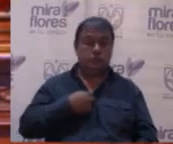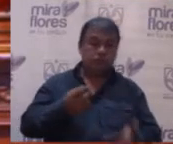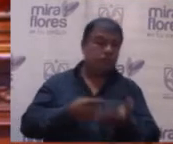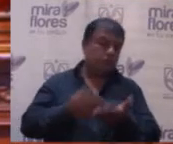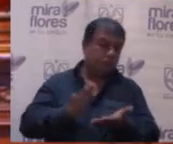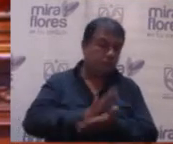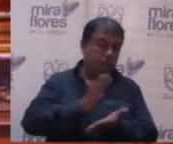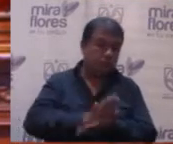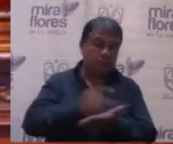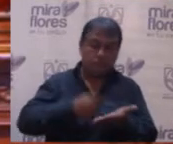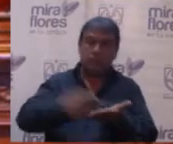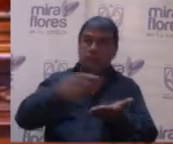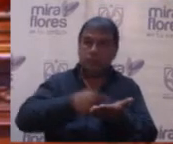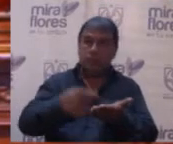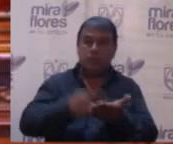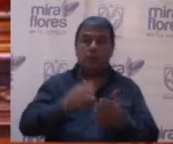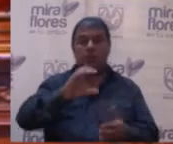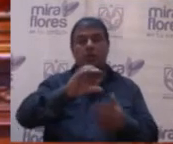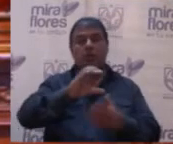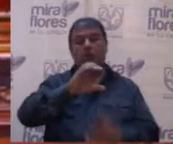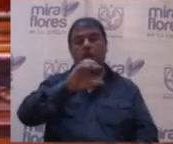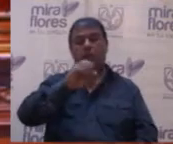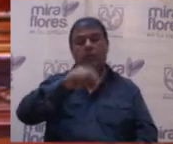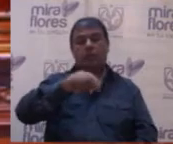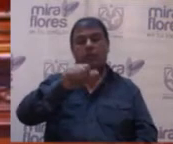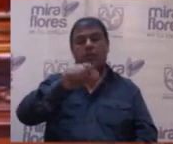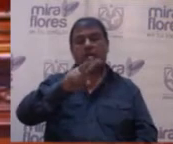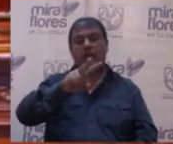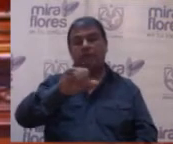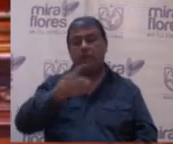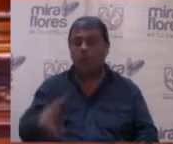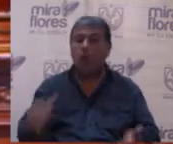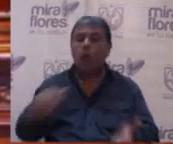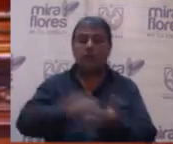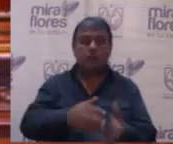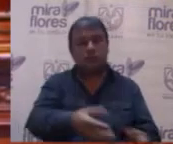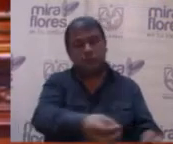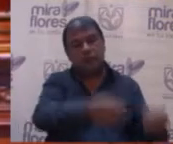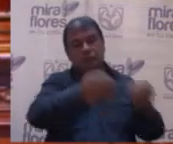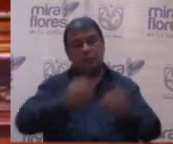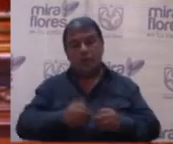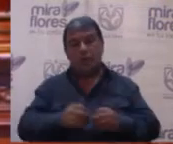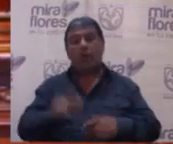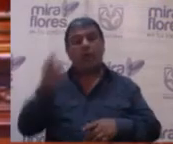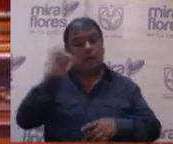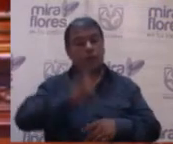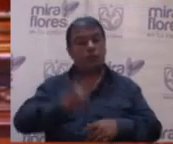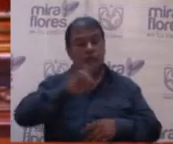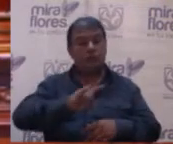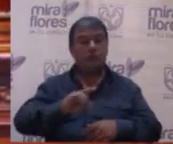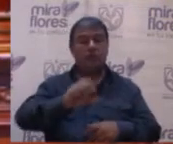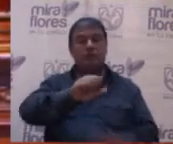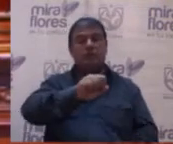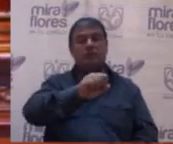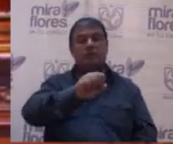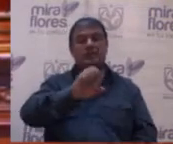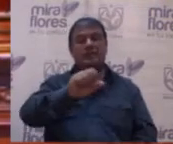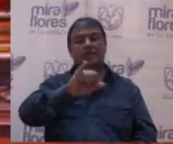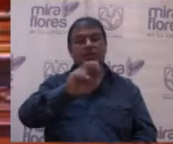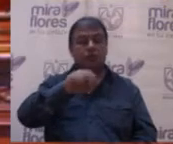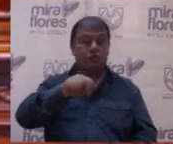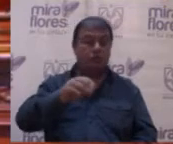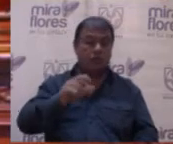gestión con la CONAVI y se nos ha vuelto a entregar en uso. Es una cesión en uso,